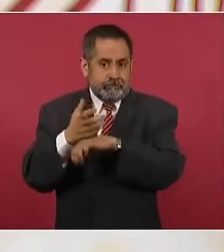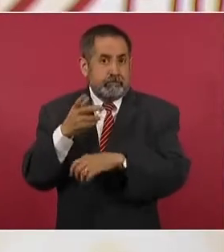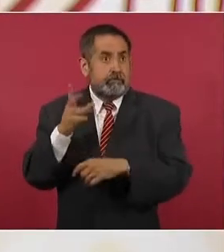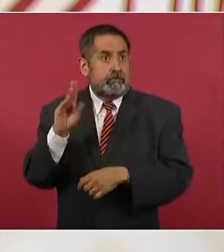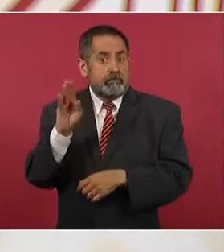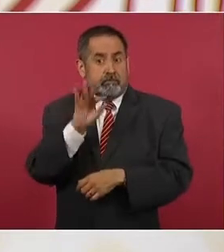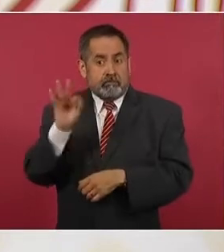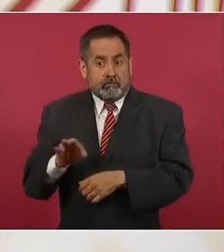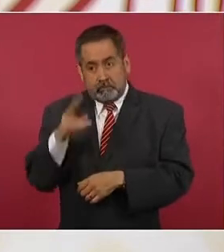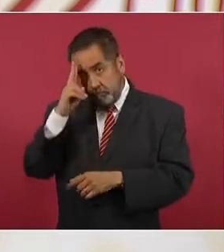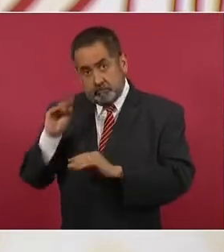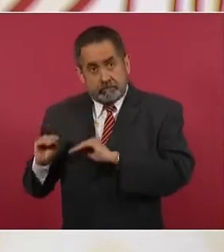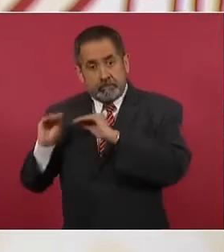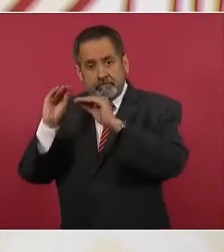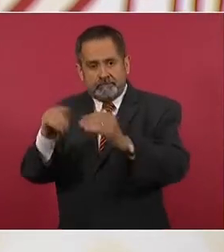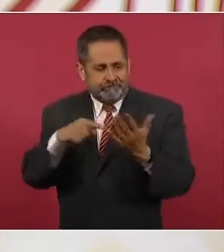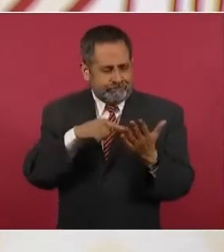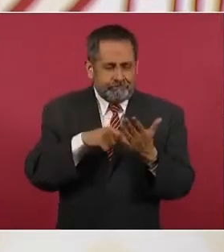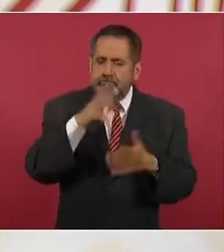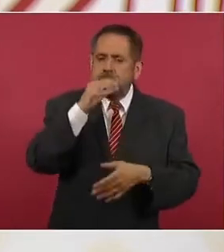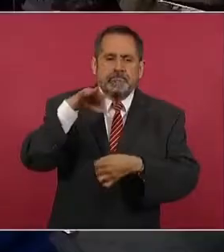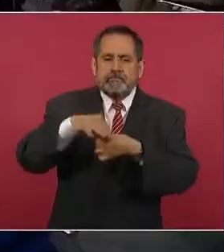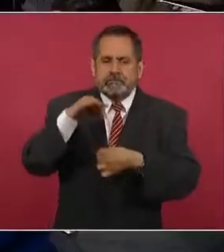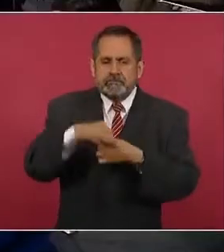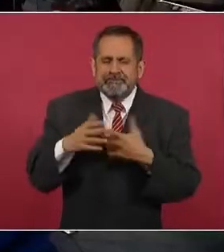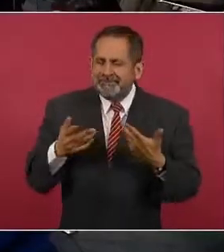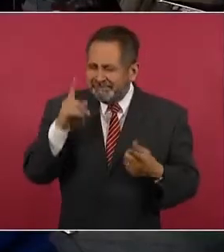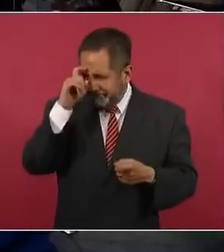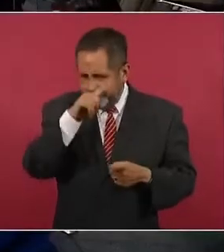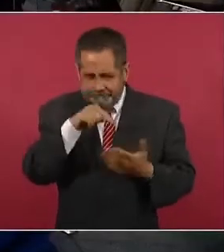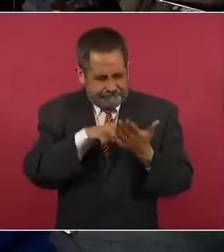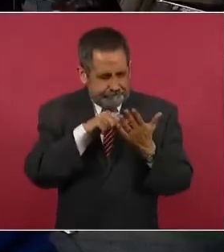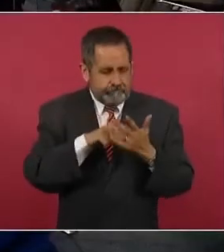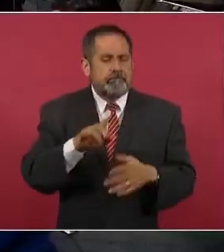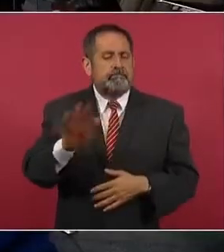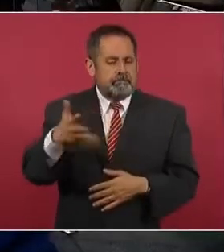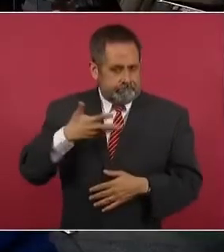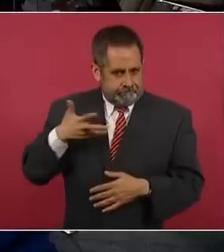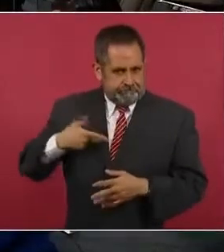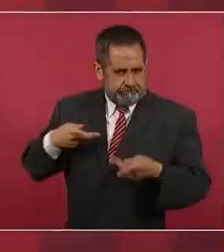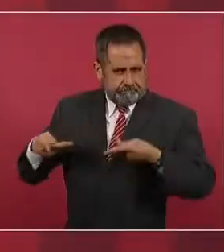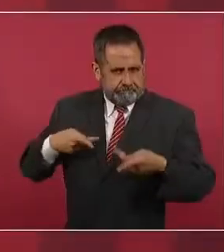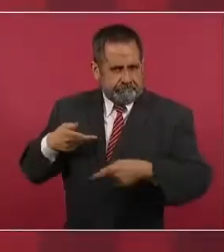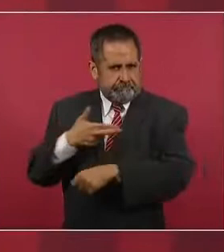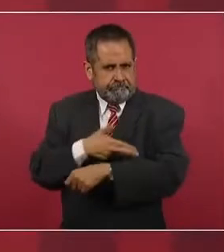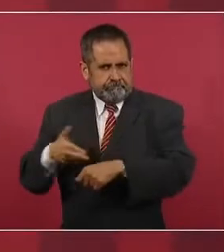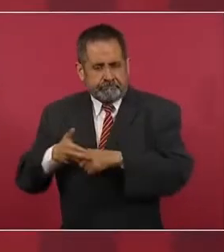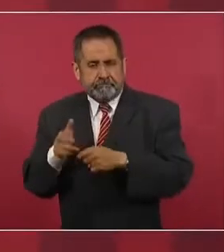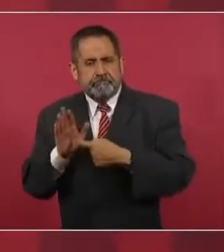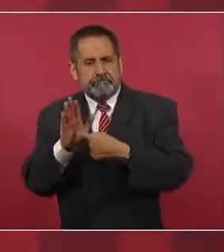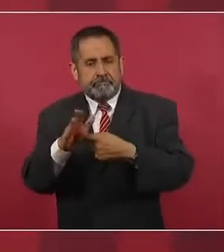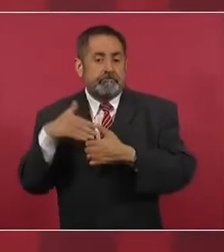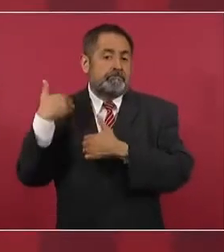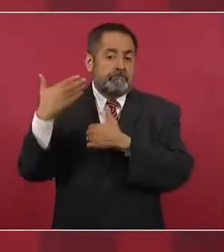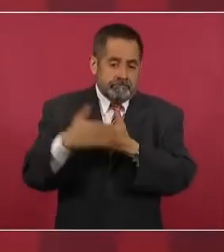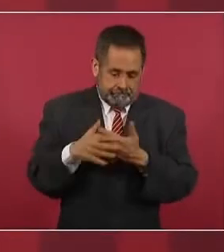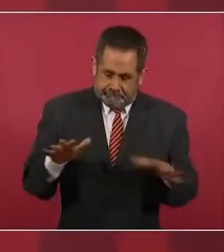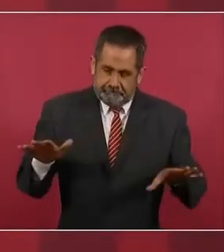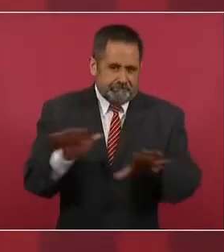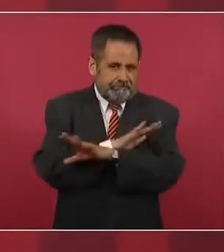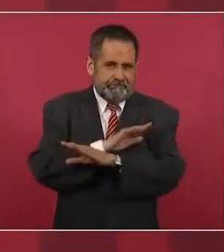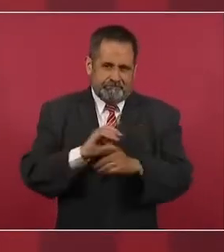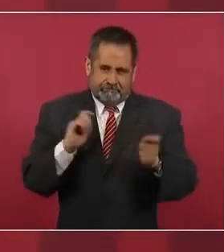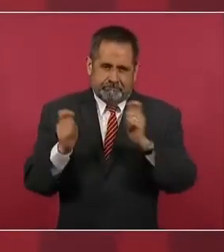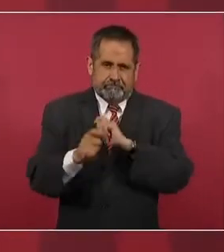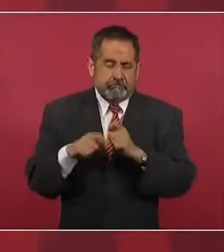90% de los mexicanos en el exterior. Entonces ya lo tenemos previsto para que eso cambie drásticamente.